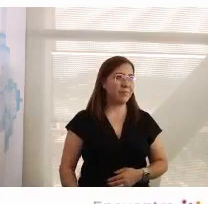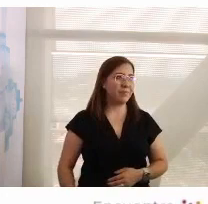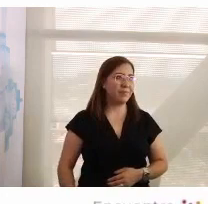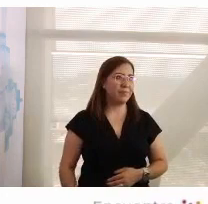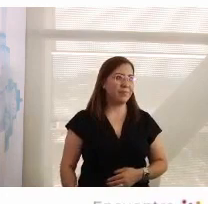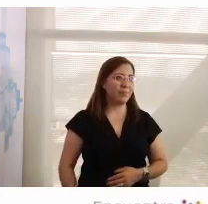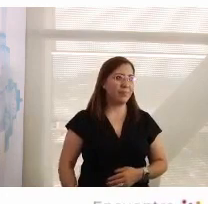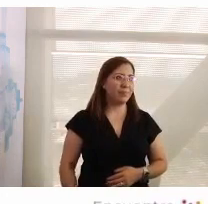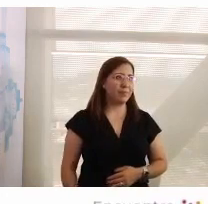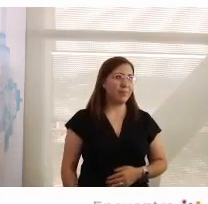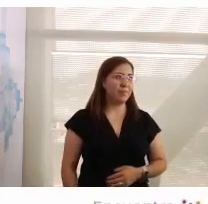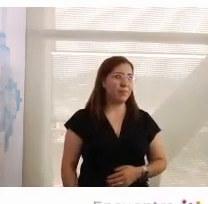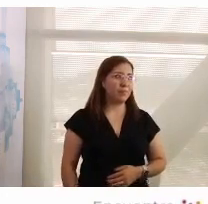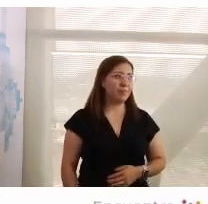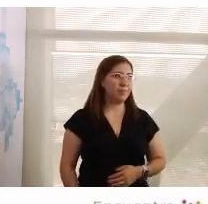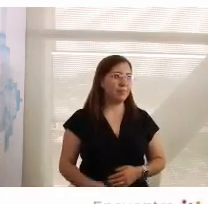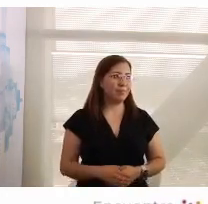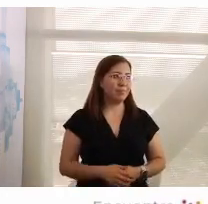Gracias.